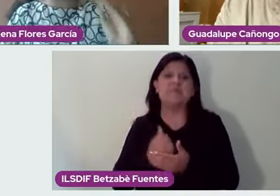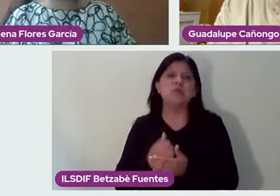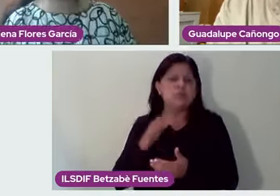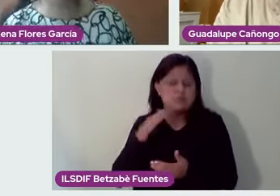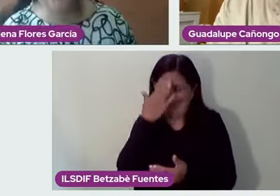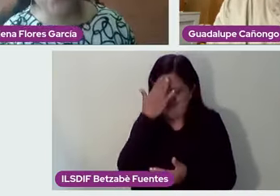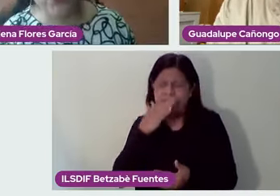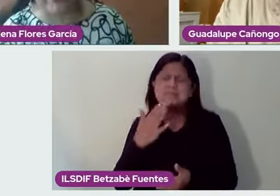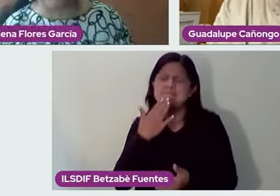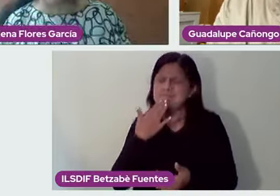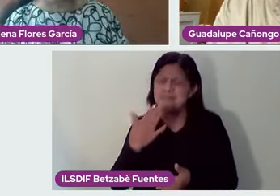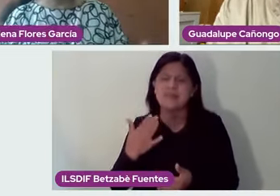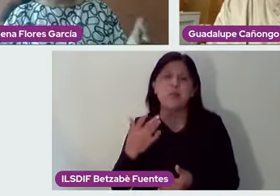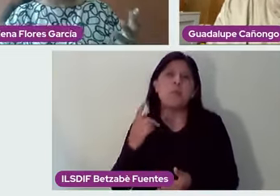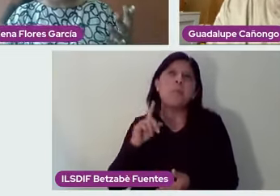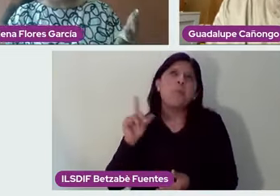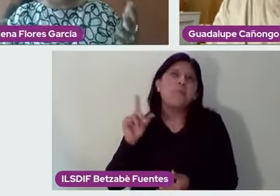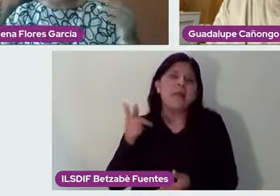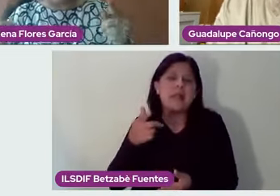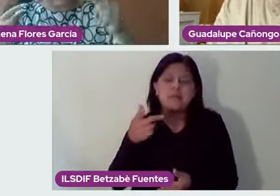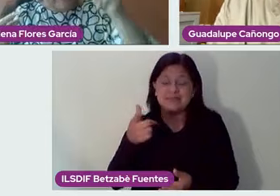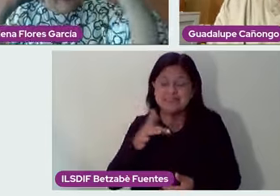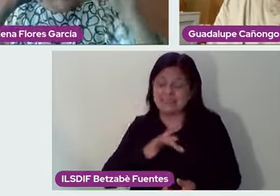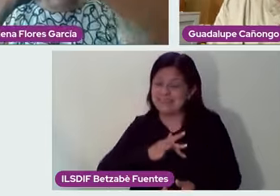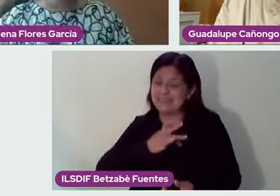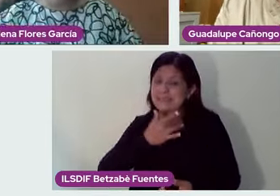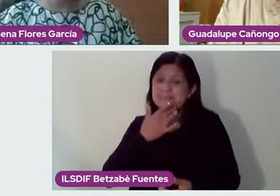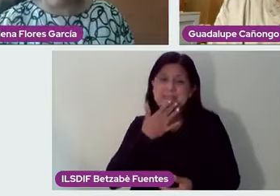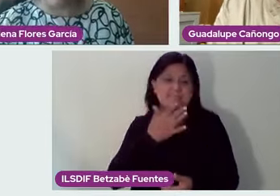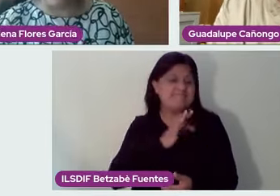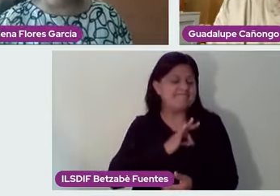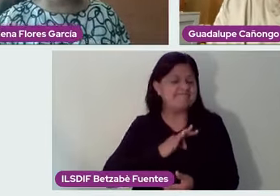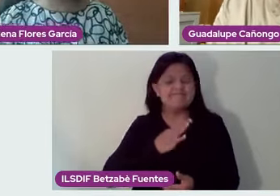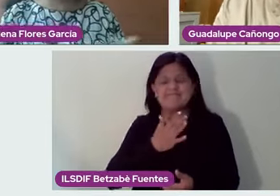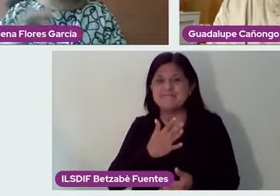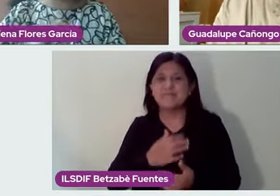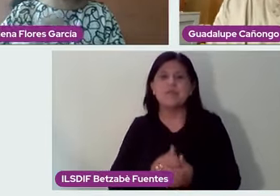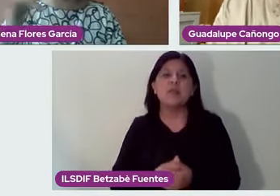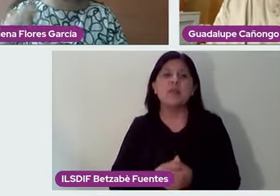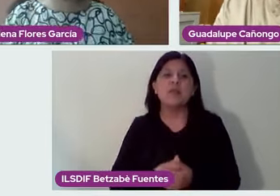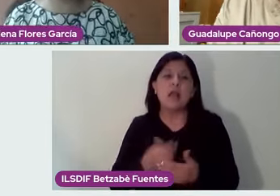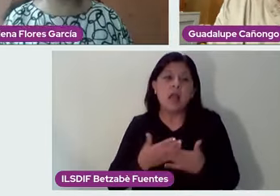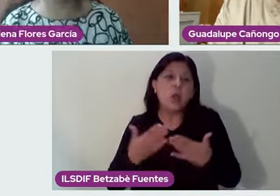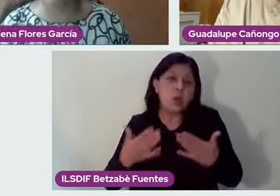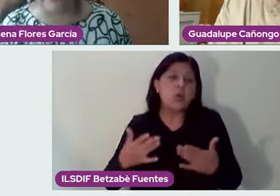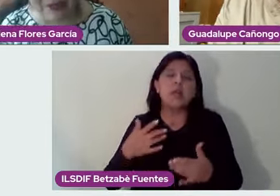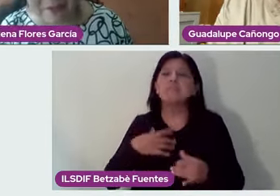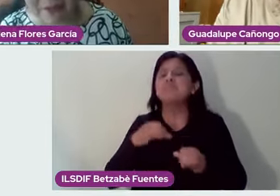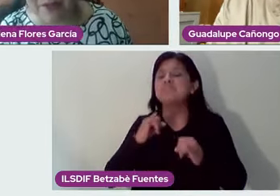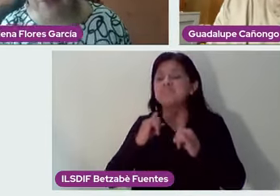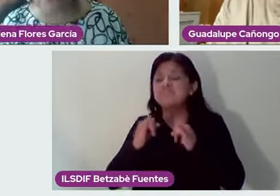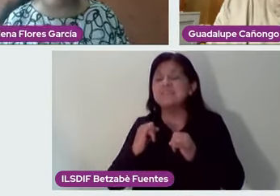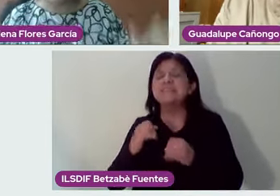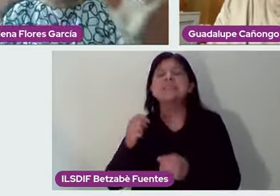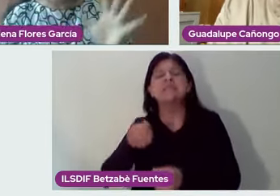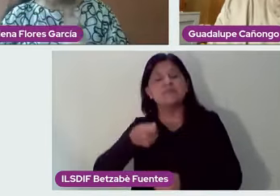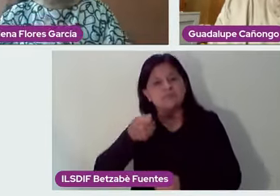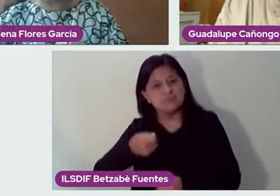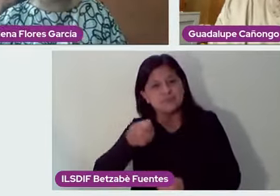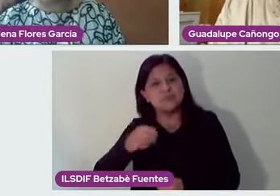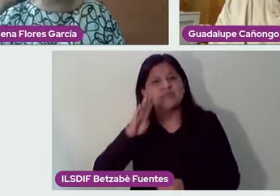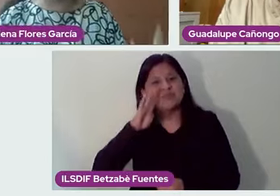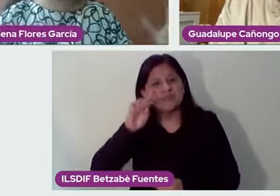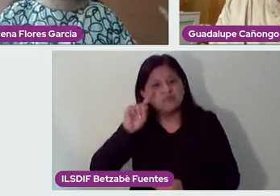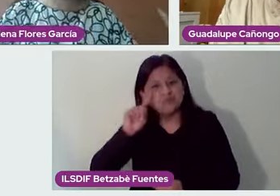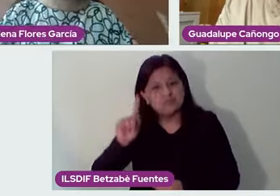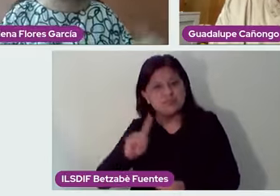que se sienta usted muy, muy a gusto. Aprovecho también para saludar a mi querida Betsabe, quien estará interpretando en el primer bloque, y